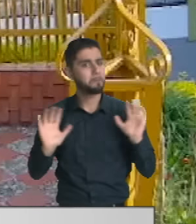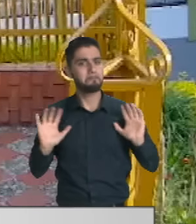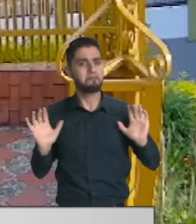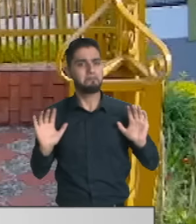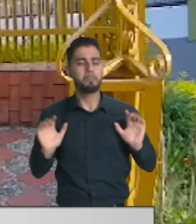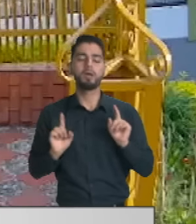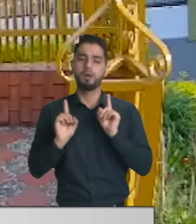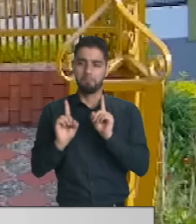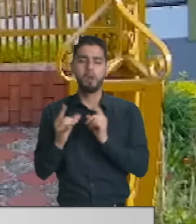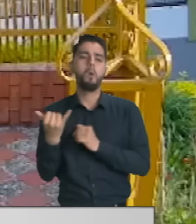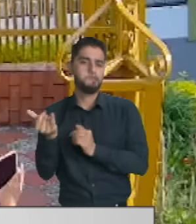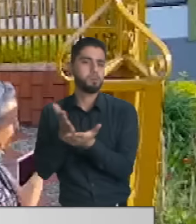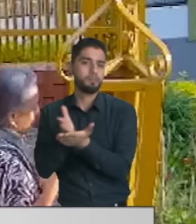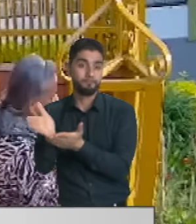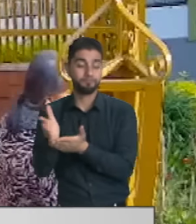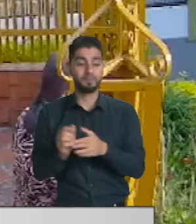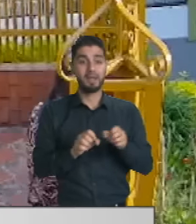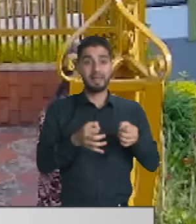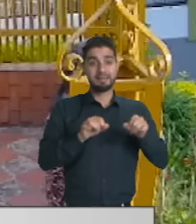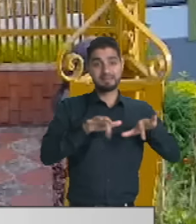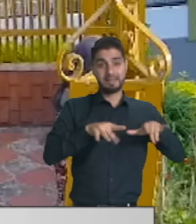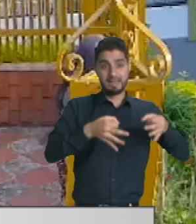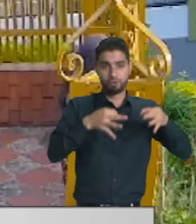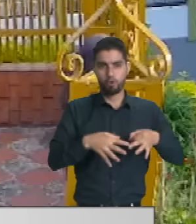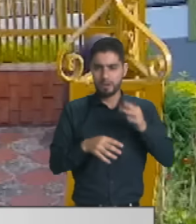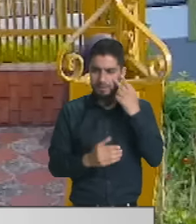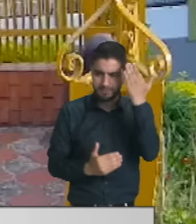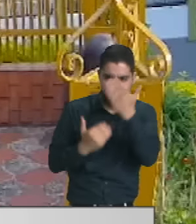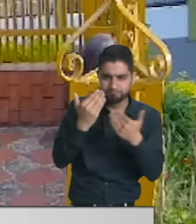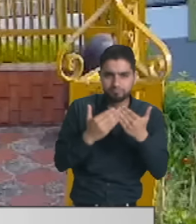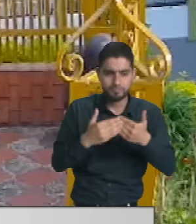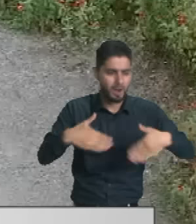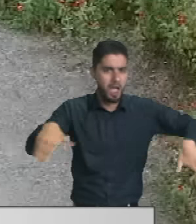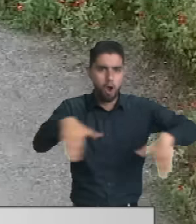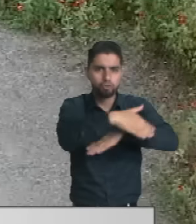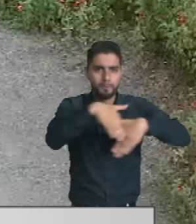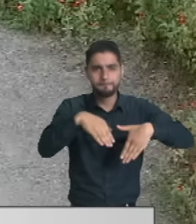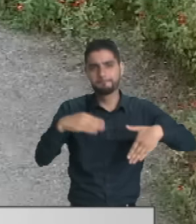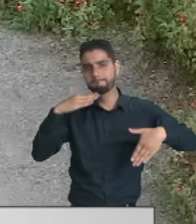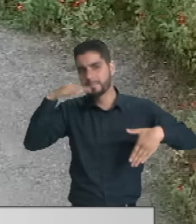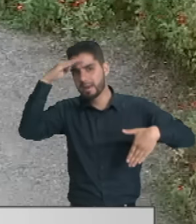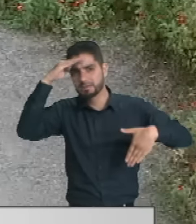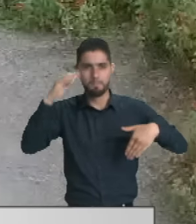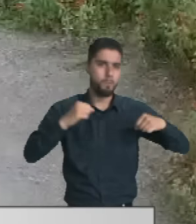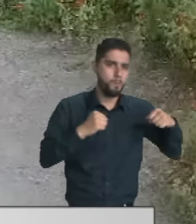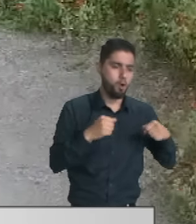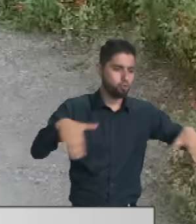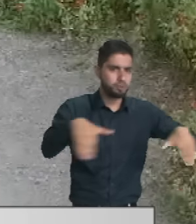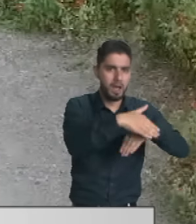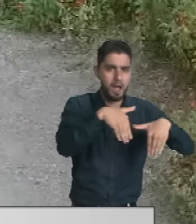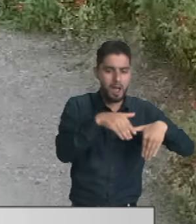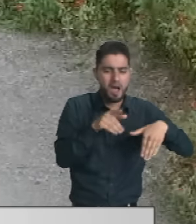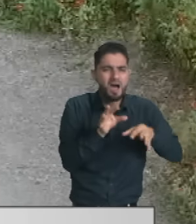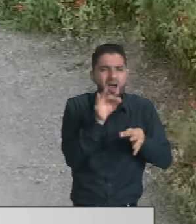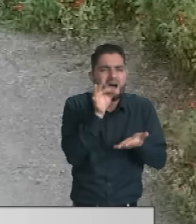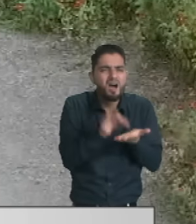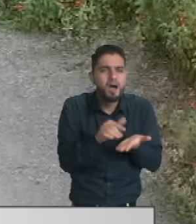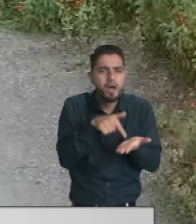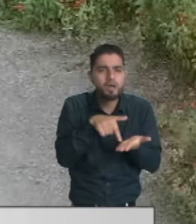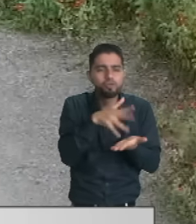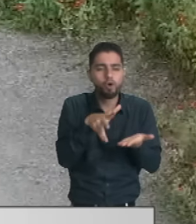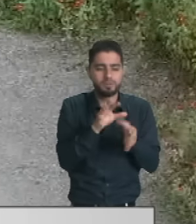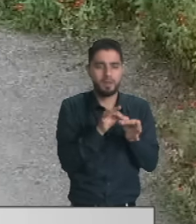la inspección judicial y el cierre temporal de la autopista Medellín-Bogotá a la altura de la vereda El Cabuyal,